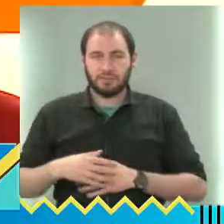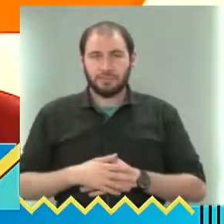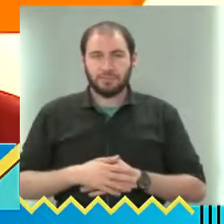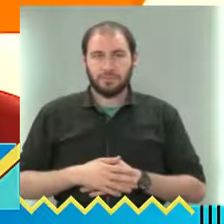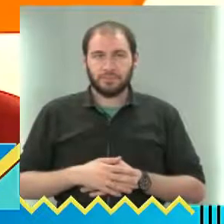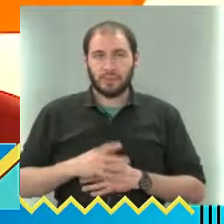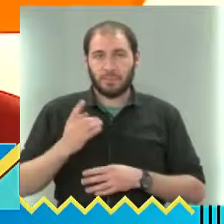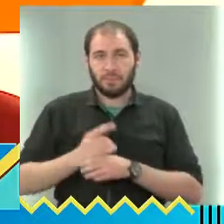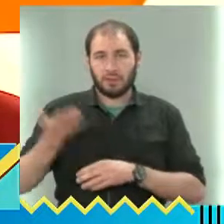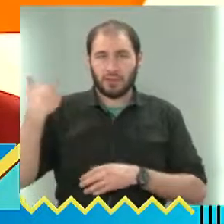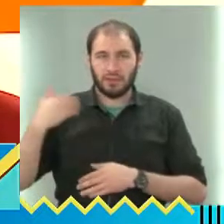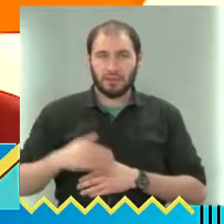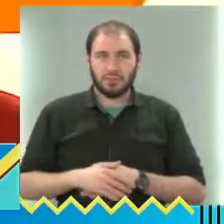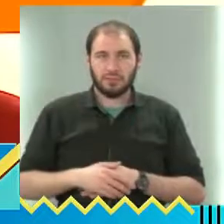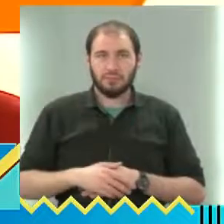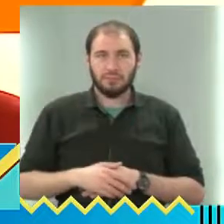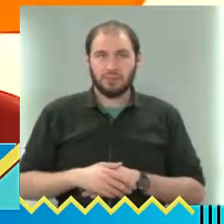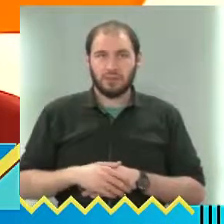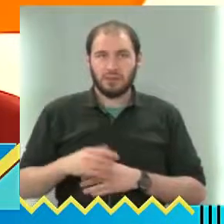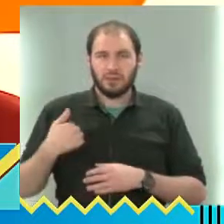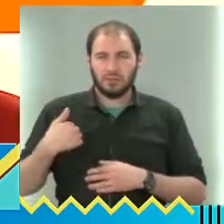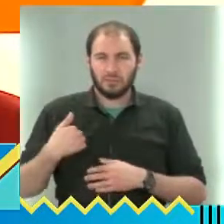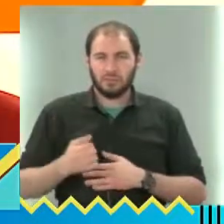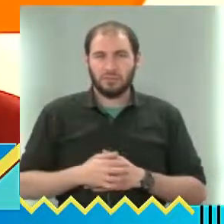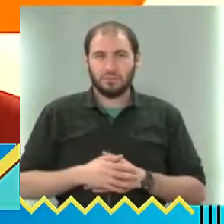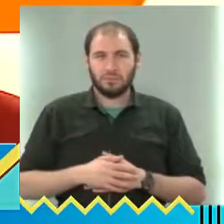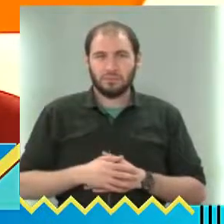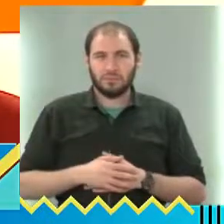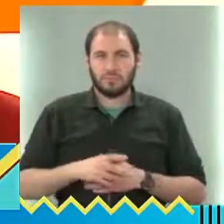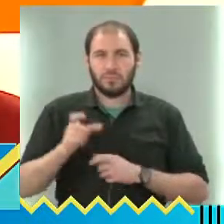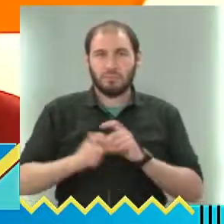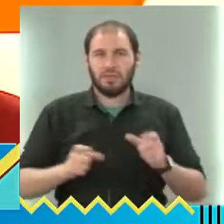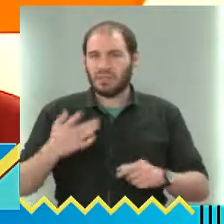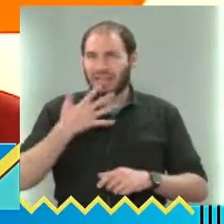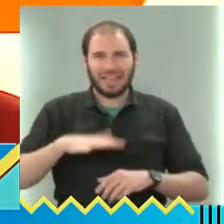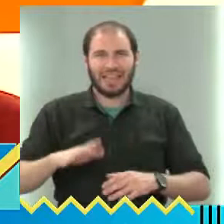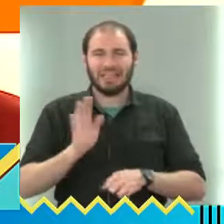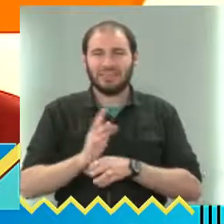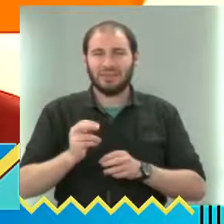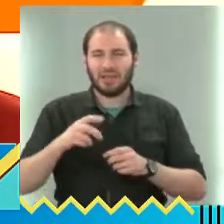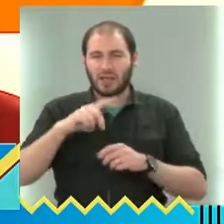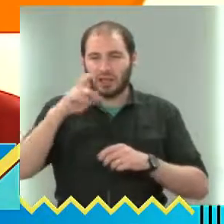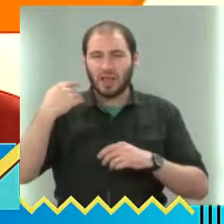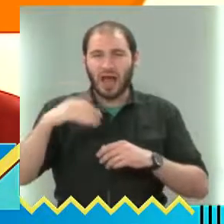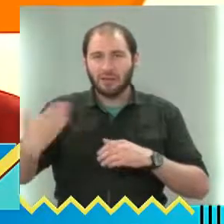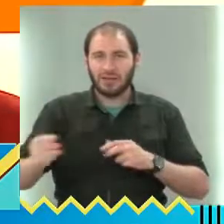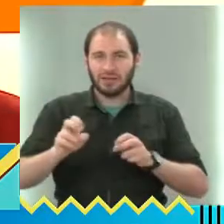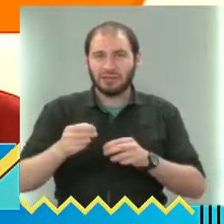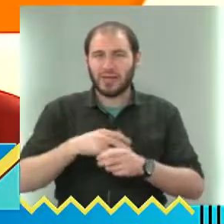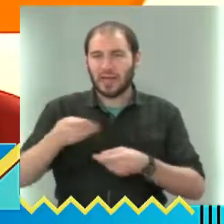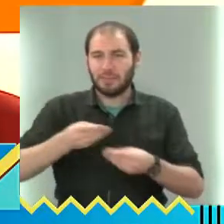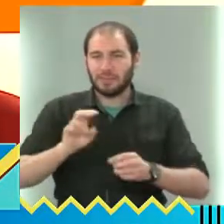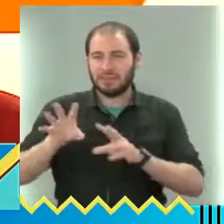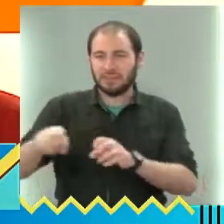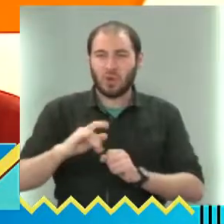Y bueno, en un principio me topaba con gente que no entendía lo que era una colecta externa, que era ir a sacar a una empresa, a